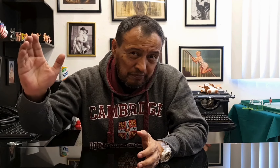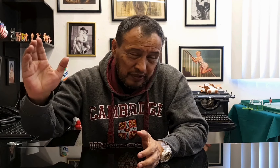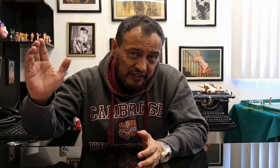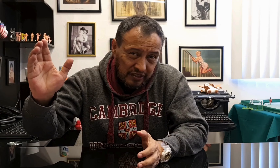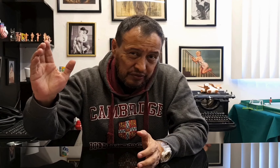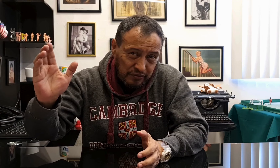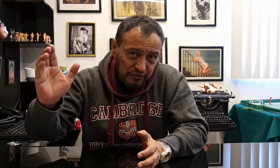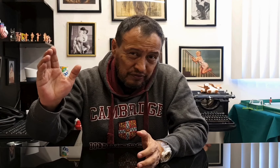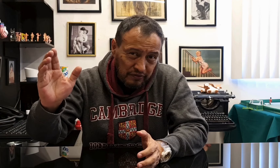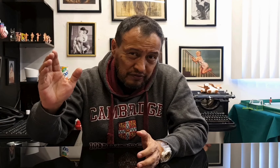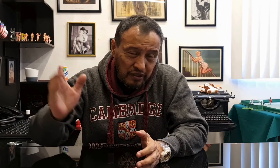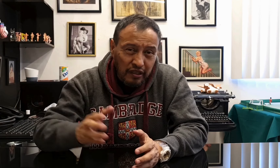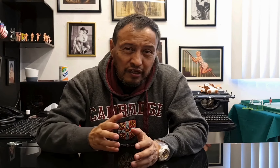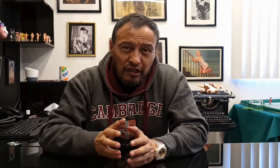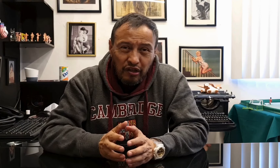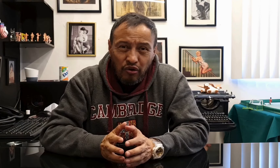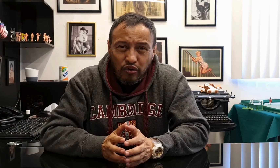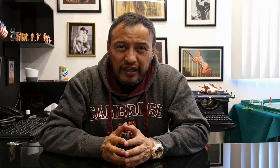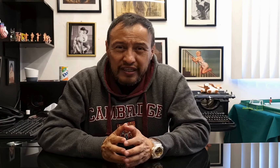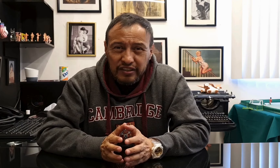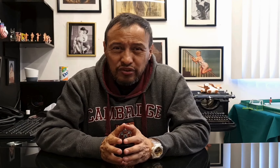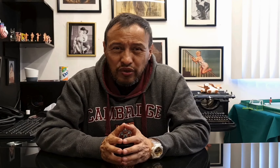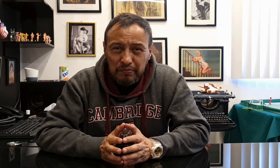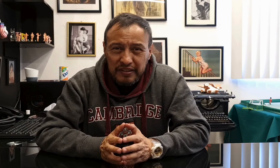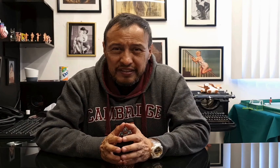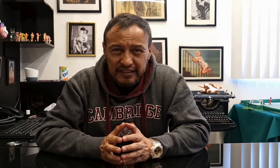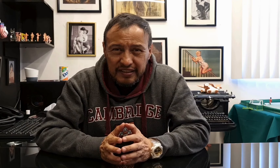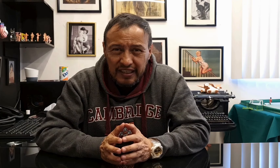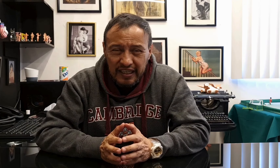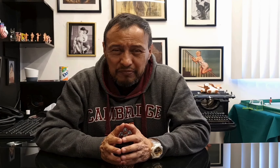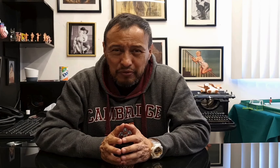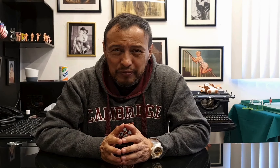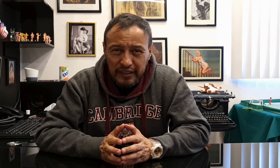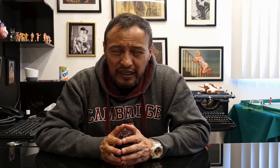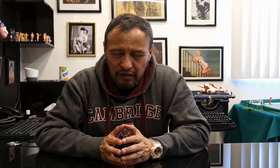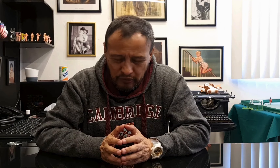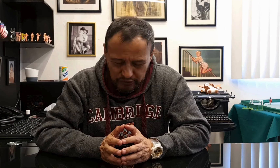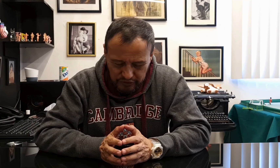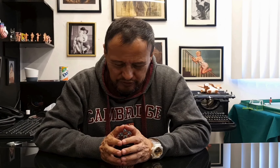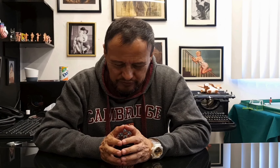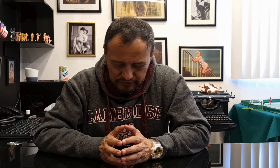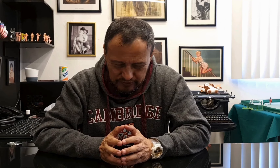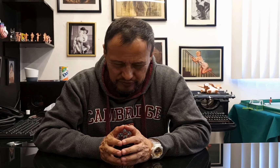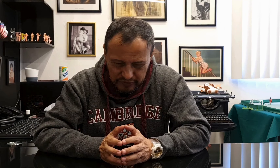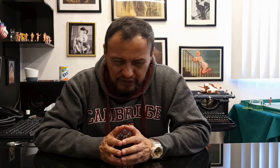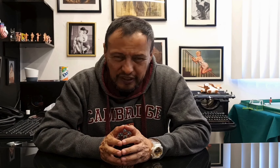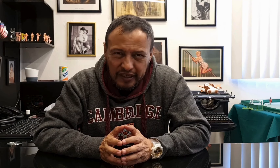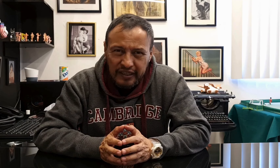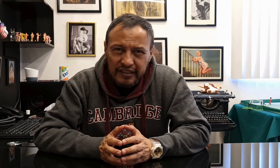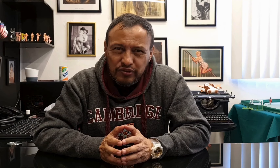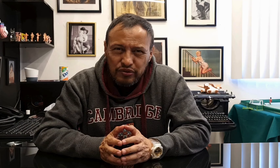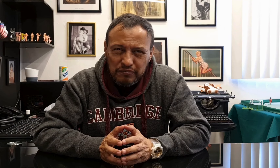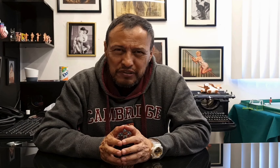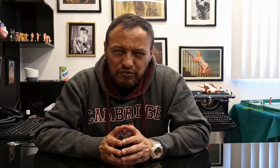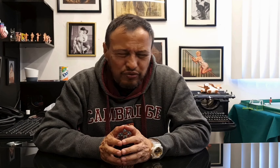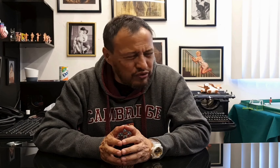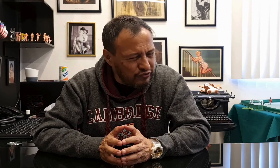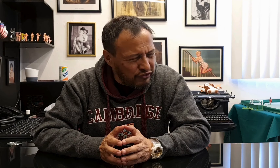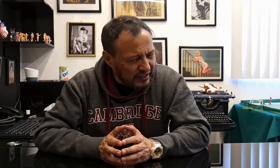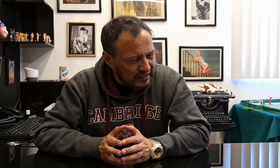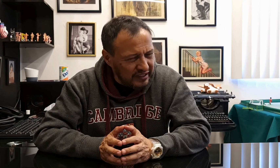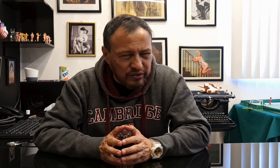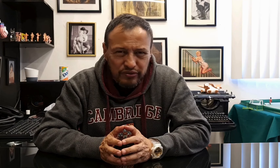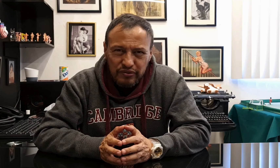con los empresarios. Lo que ha hecho el presidente de la República hoy, en esos